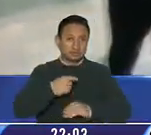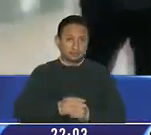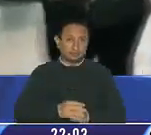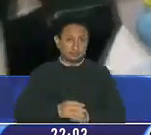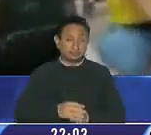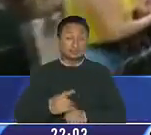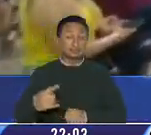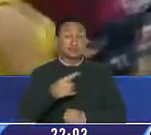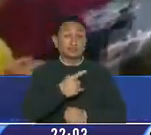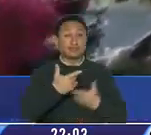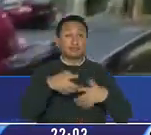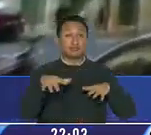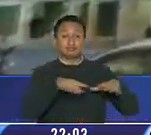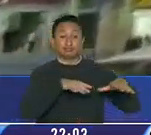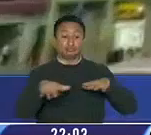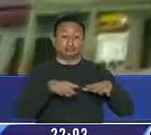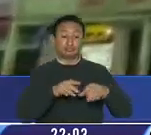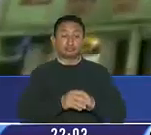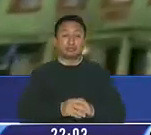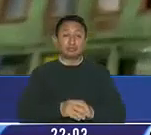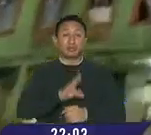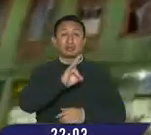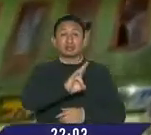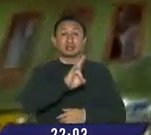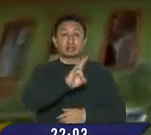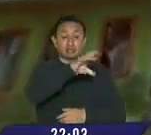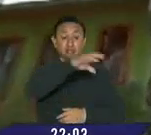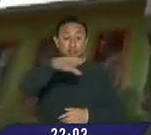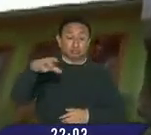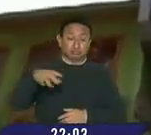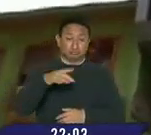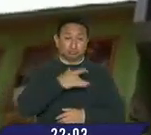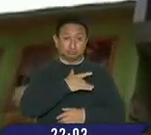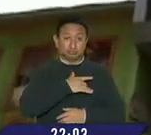ese temblor que provocó susto en más de 7 provincias, informó Charlie Pisa.